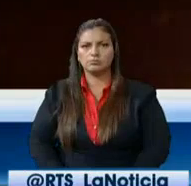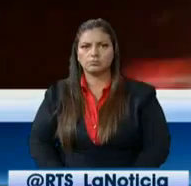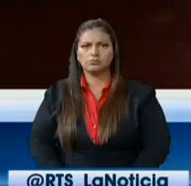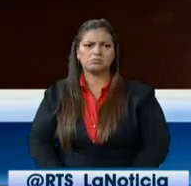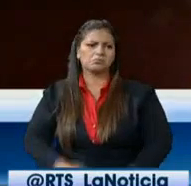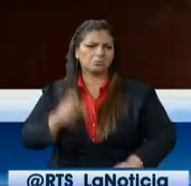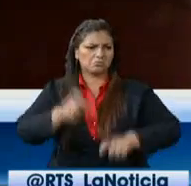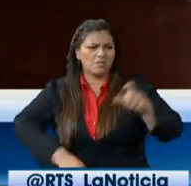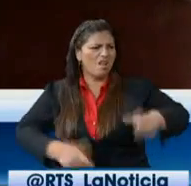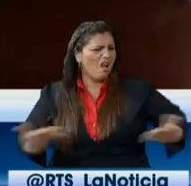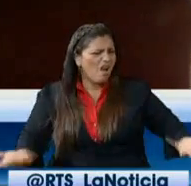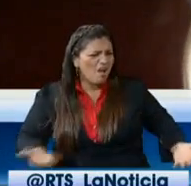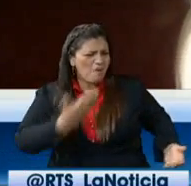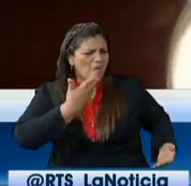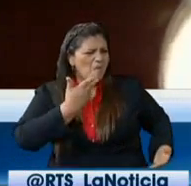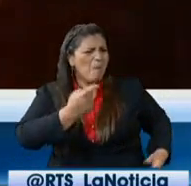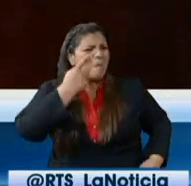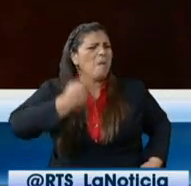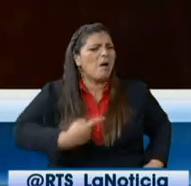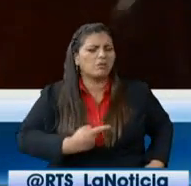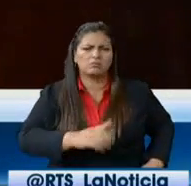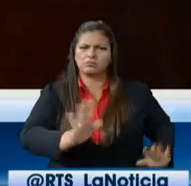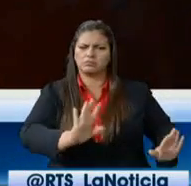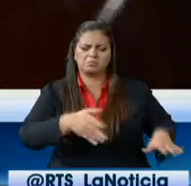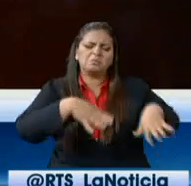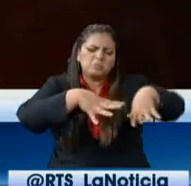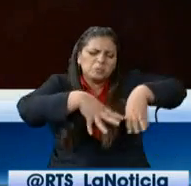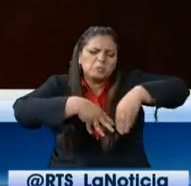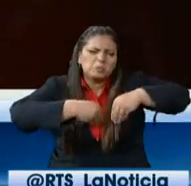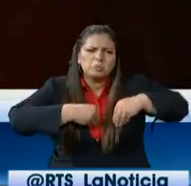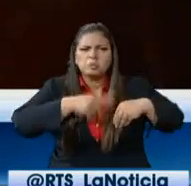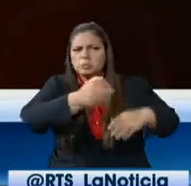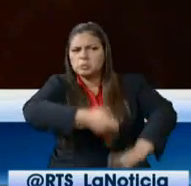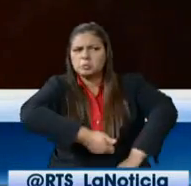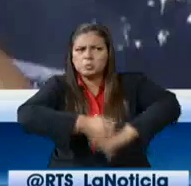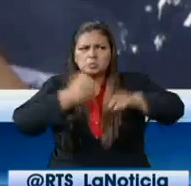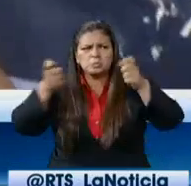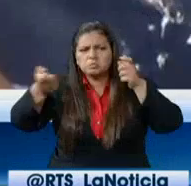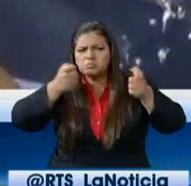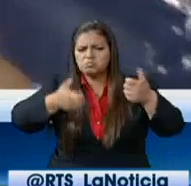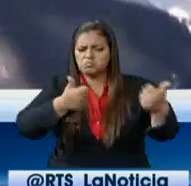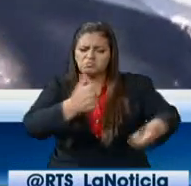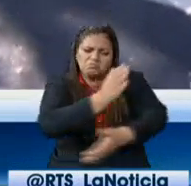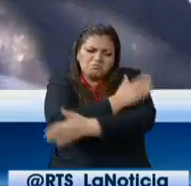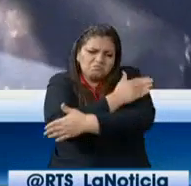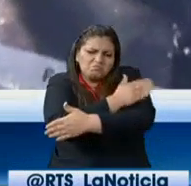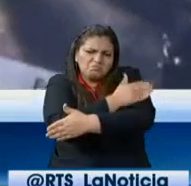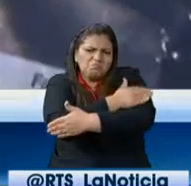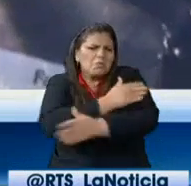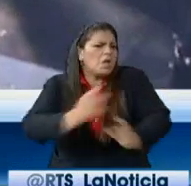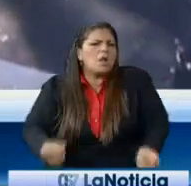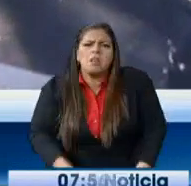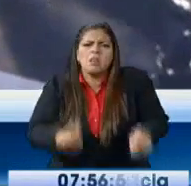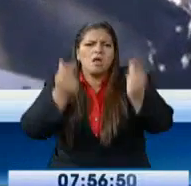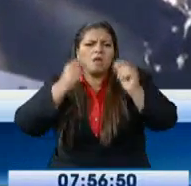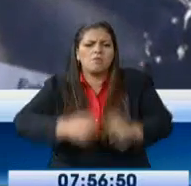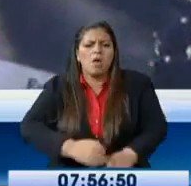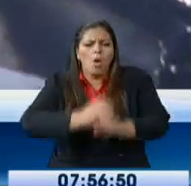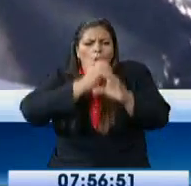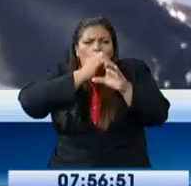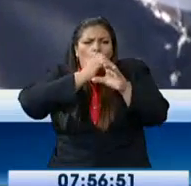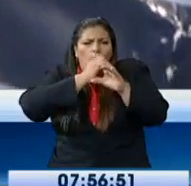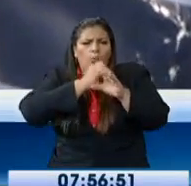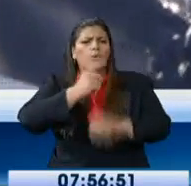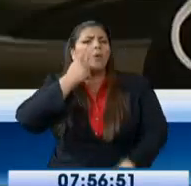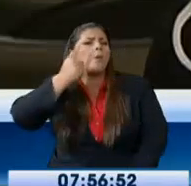hubo oposición alguna a los controles y felicitaron el procedimiento. Es una prueba inmediata que lo hacen, ¿no?